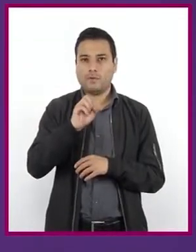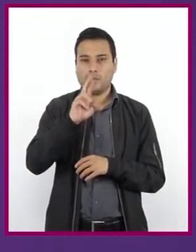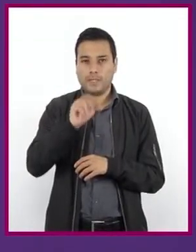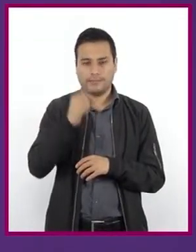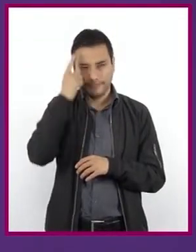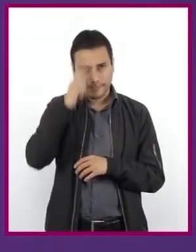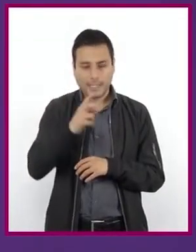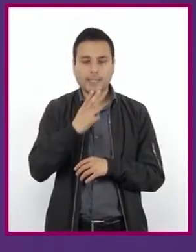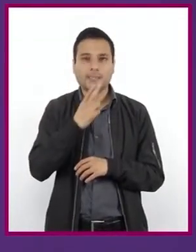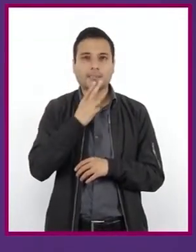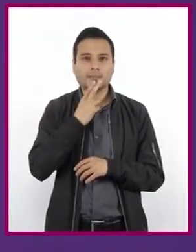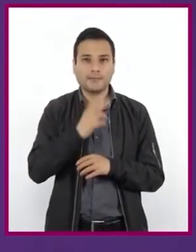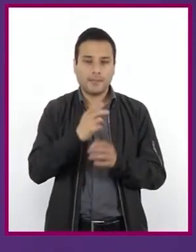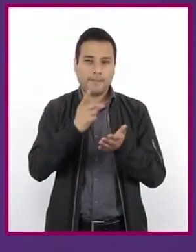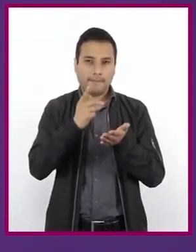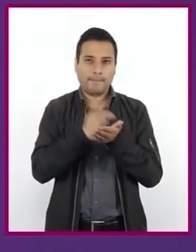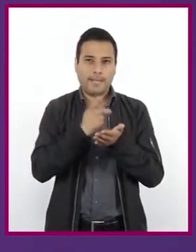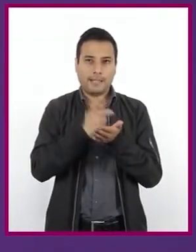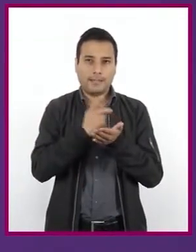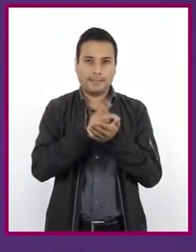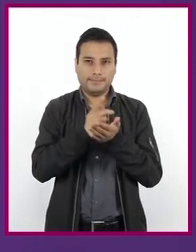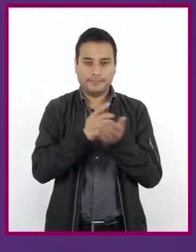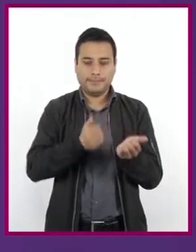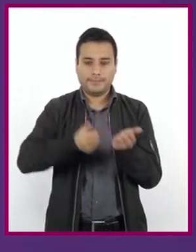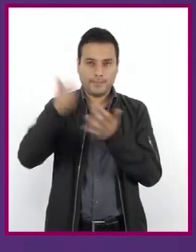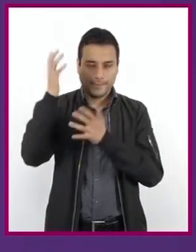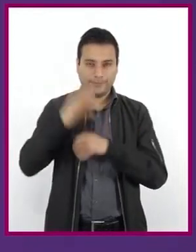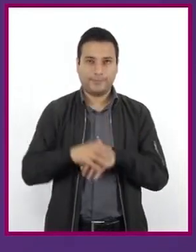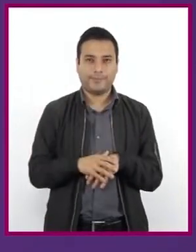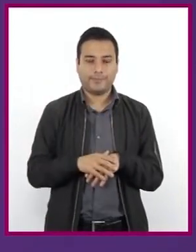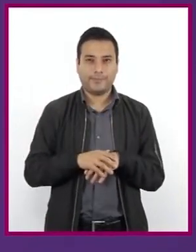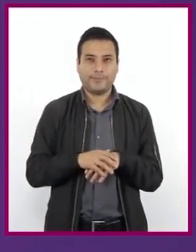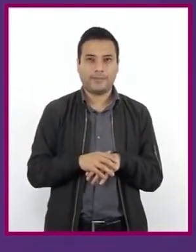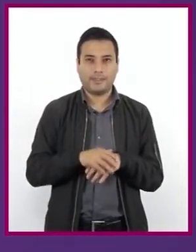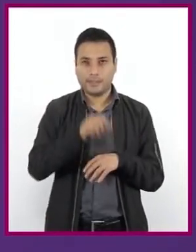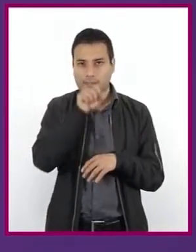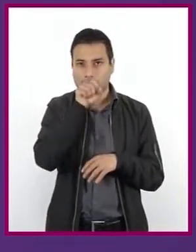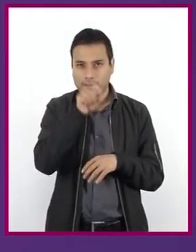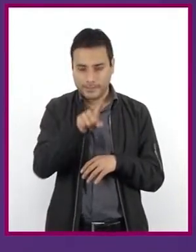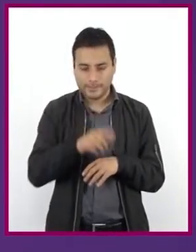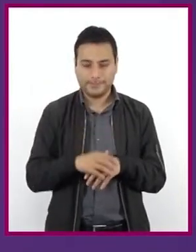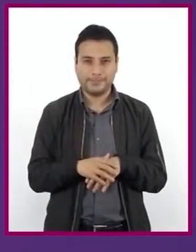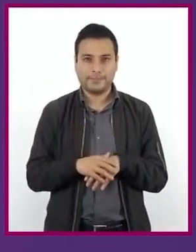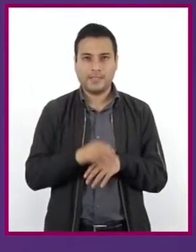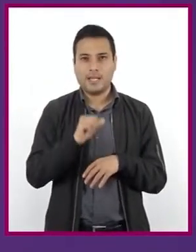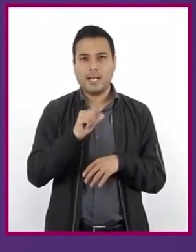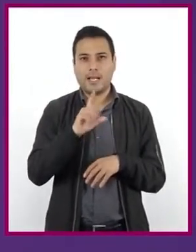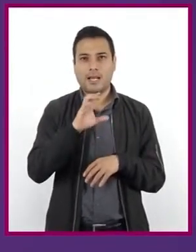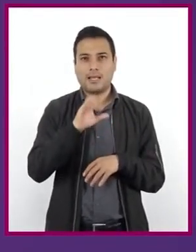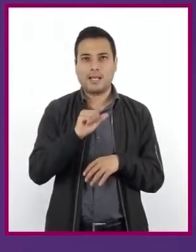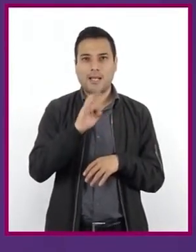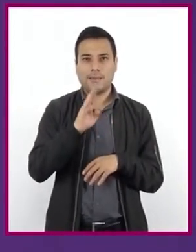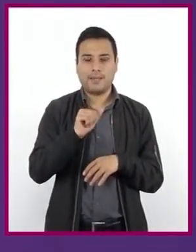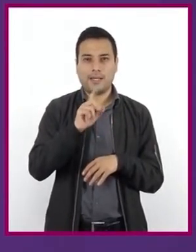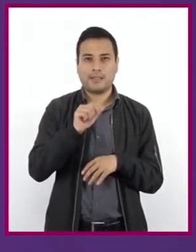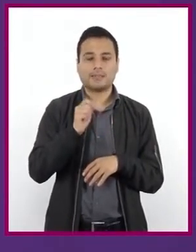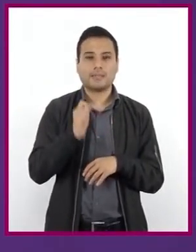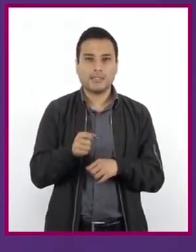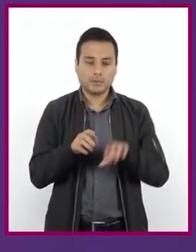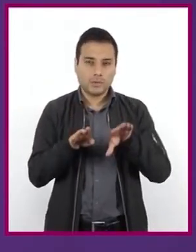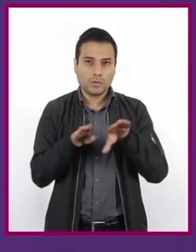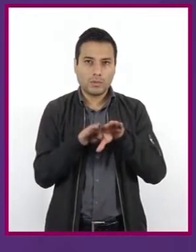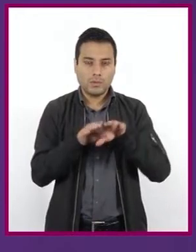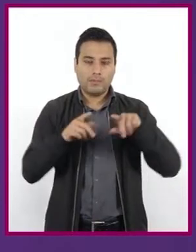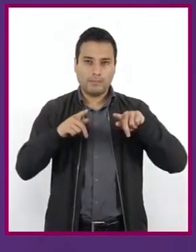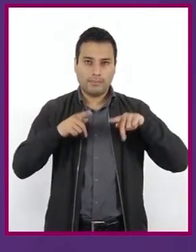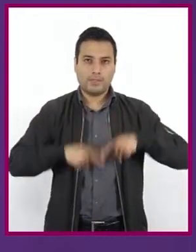explotación de la plata. La recaudación por vía concepto de alcabalas, que es un impuesto a la circulación de